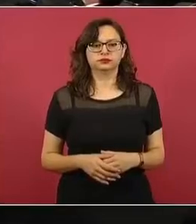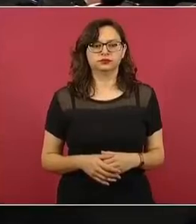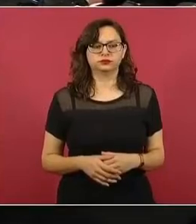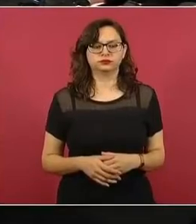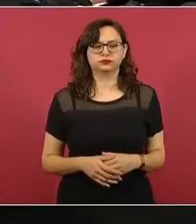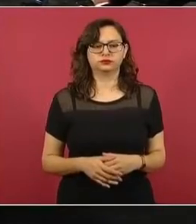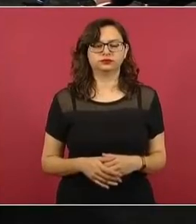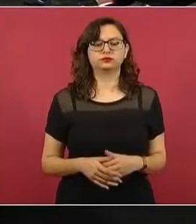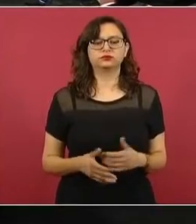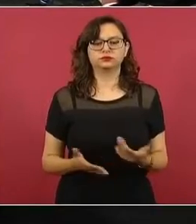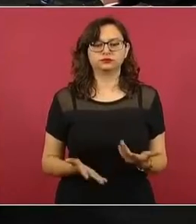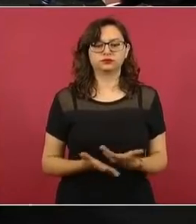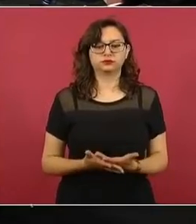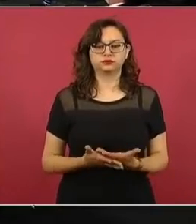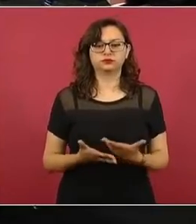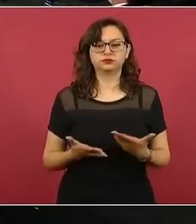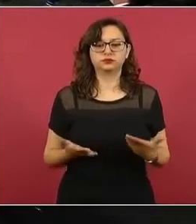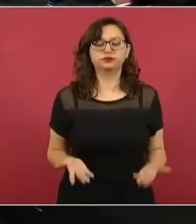vamos a hacer lo mismo.